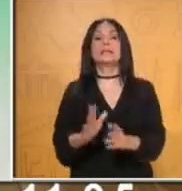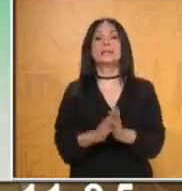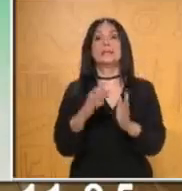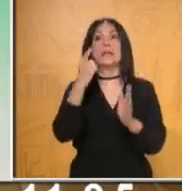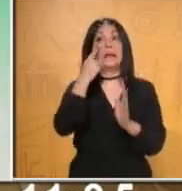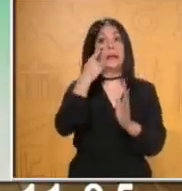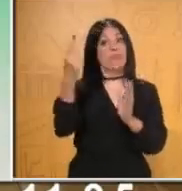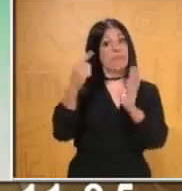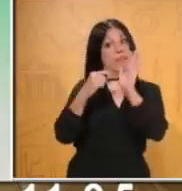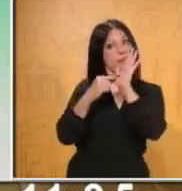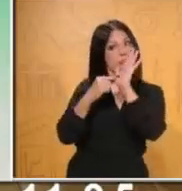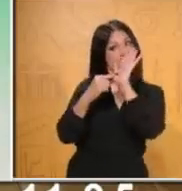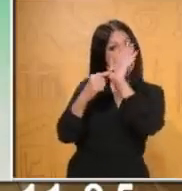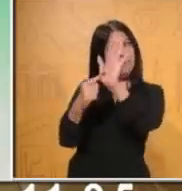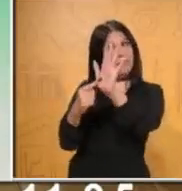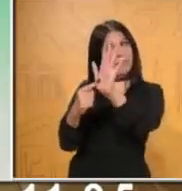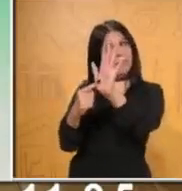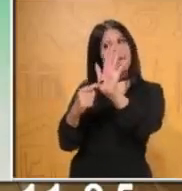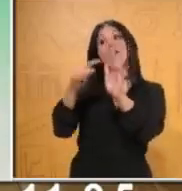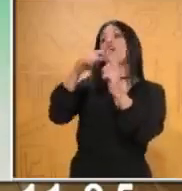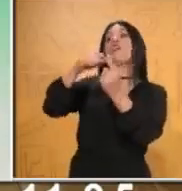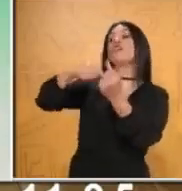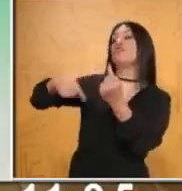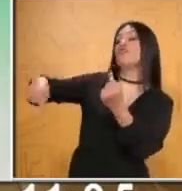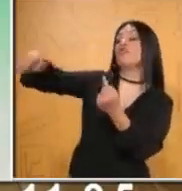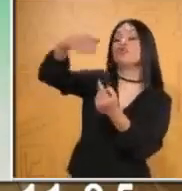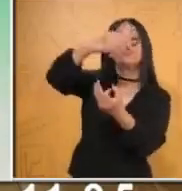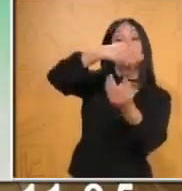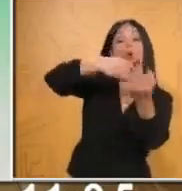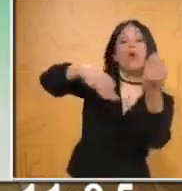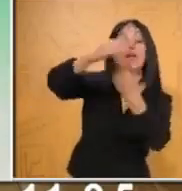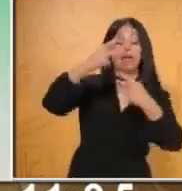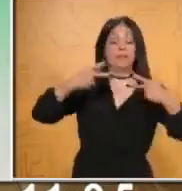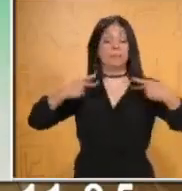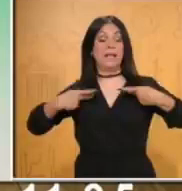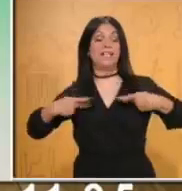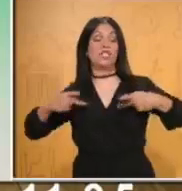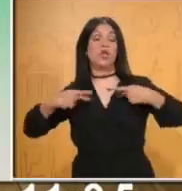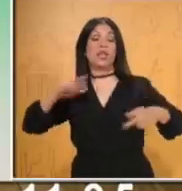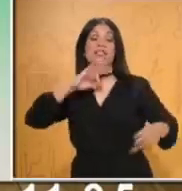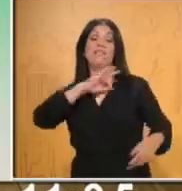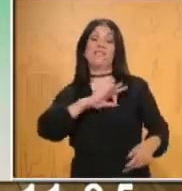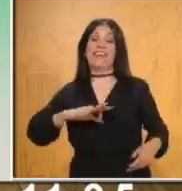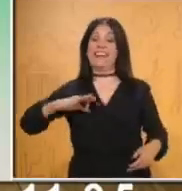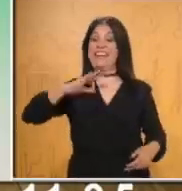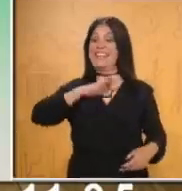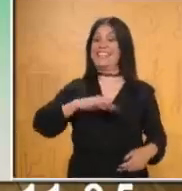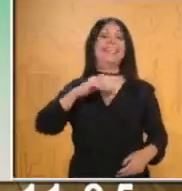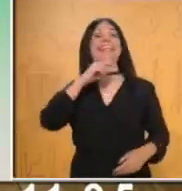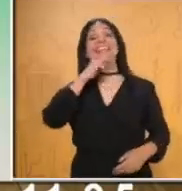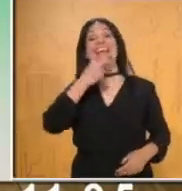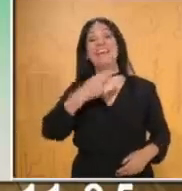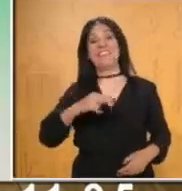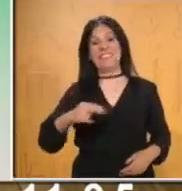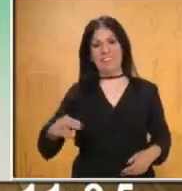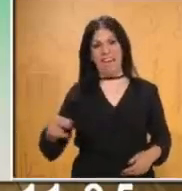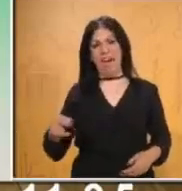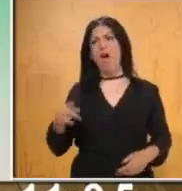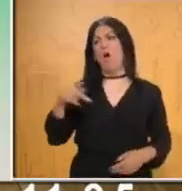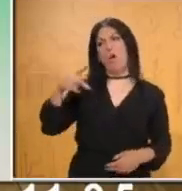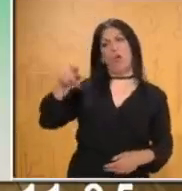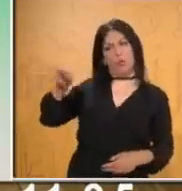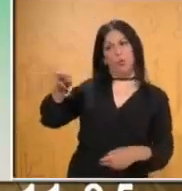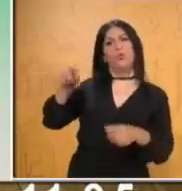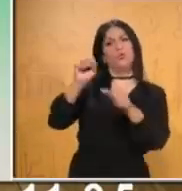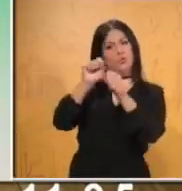Scrooge la felicidad de sus semejantes el día de Navidad. Entre ellos se encuentra su sobrino Fred